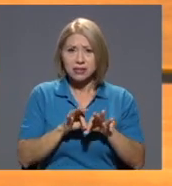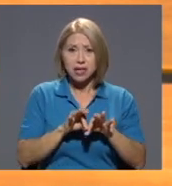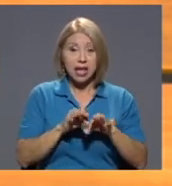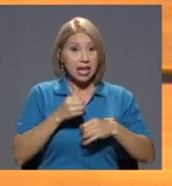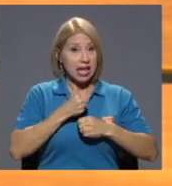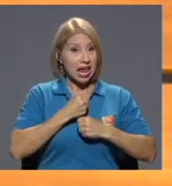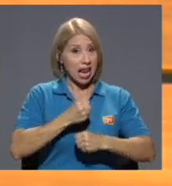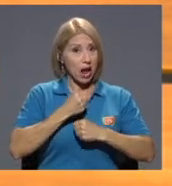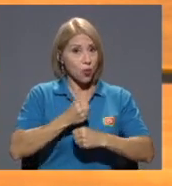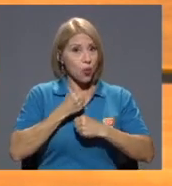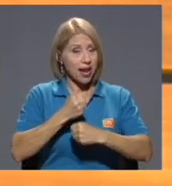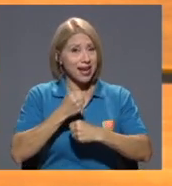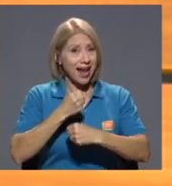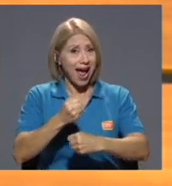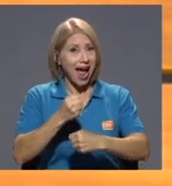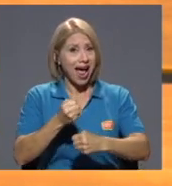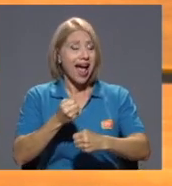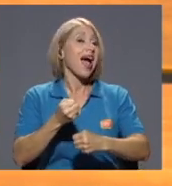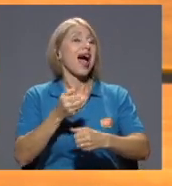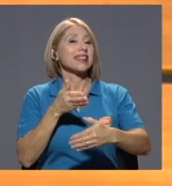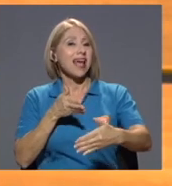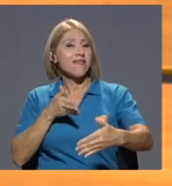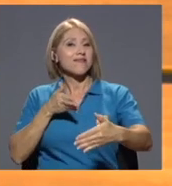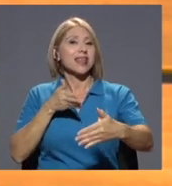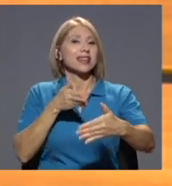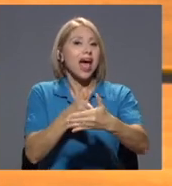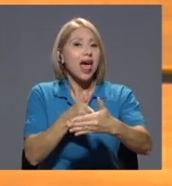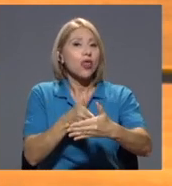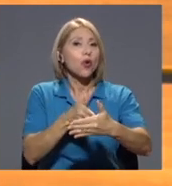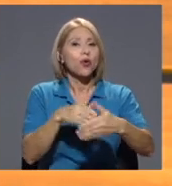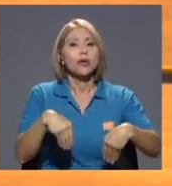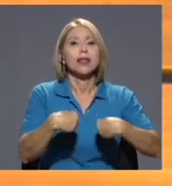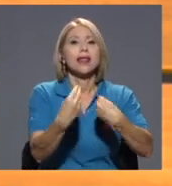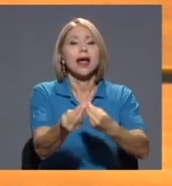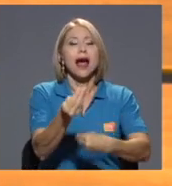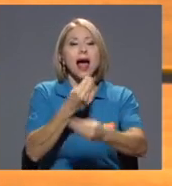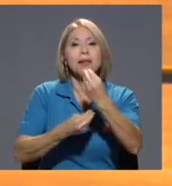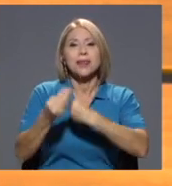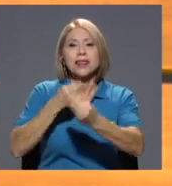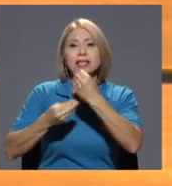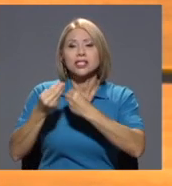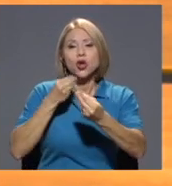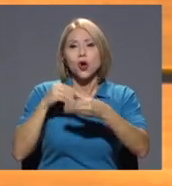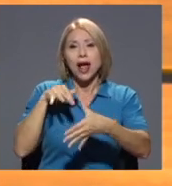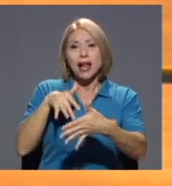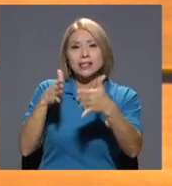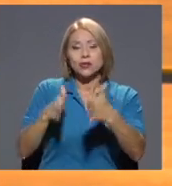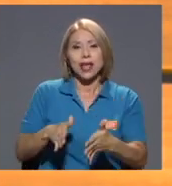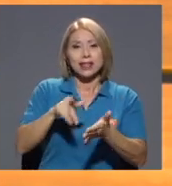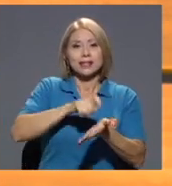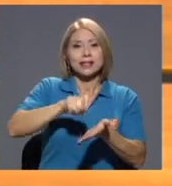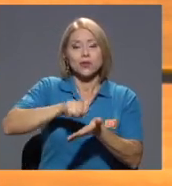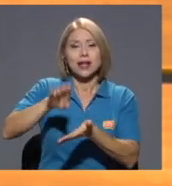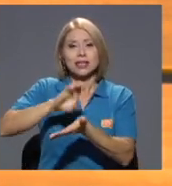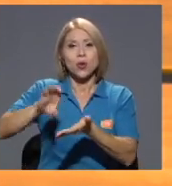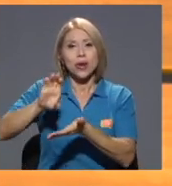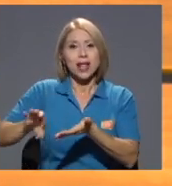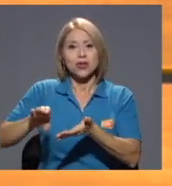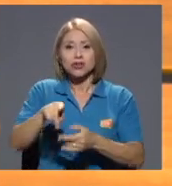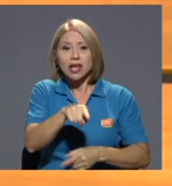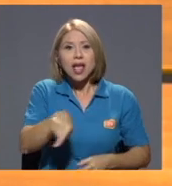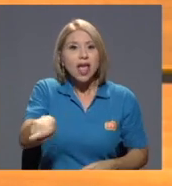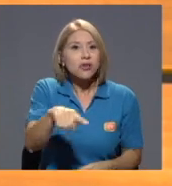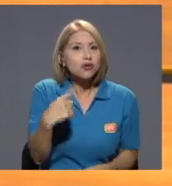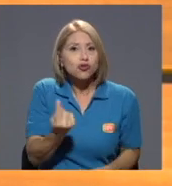la prestación de la alimentación por decir así de los chicos que asisten a las escuelas y los colegios que no tienen otra forma